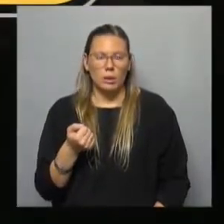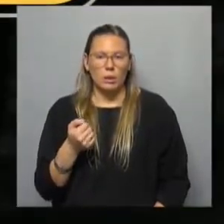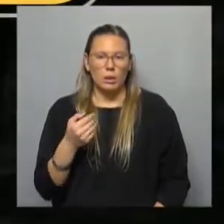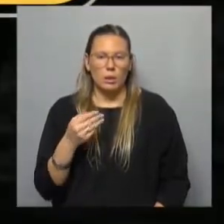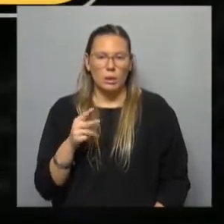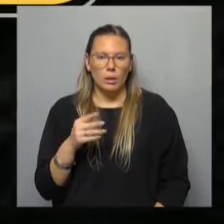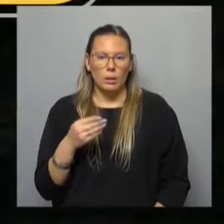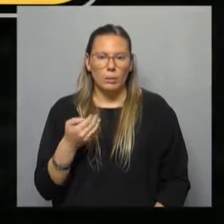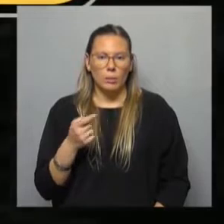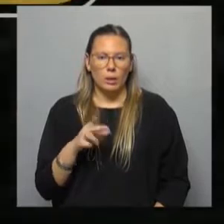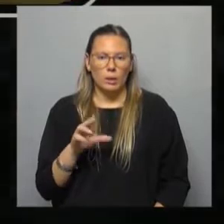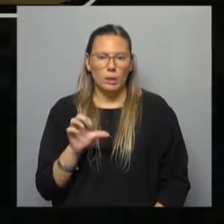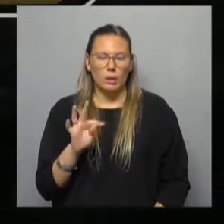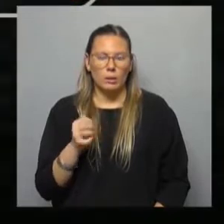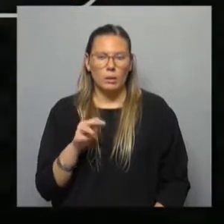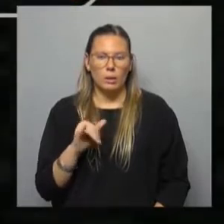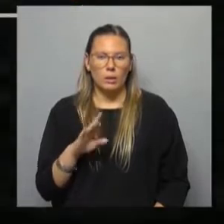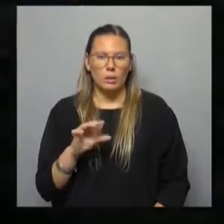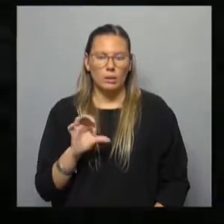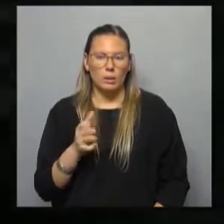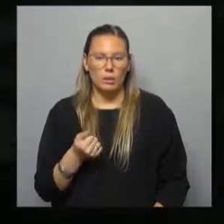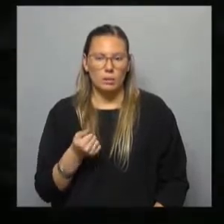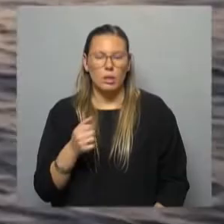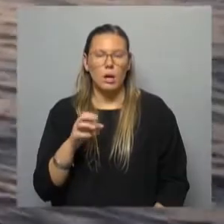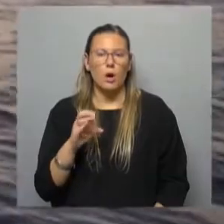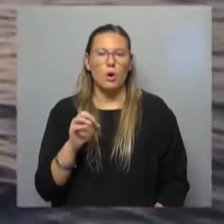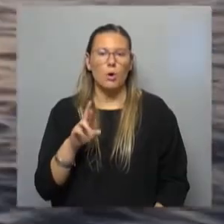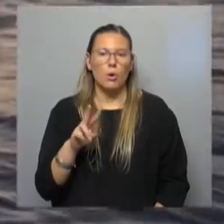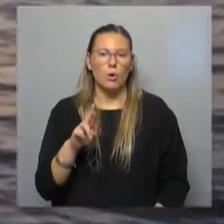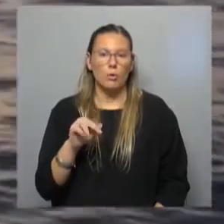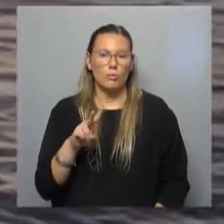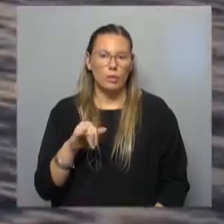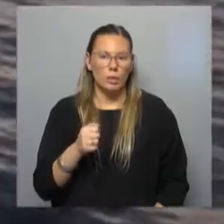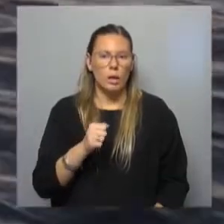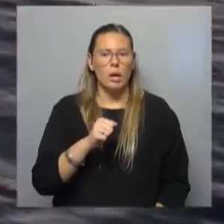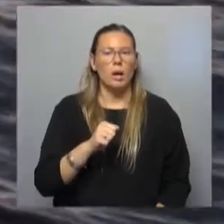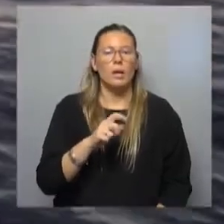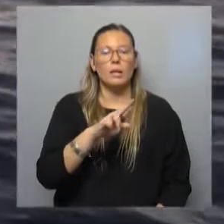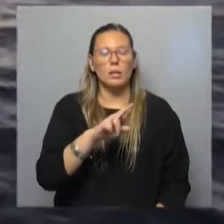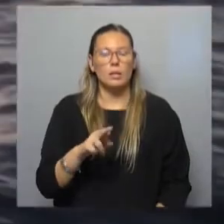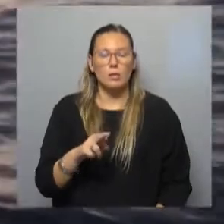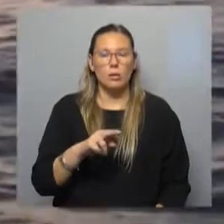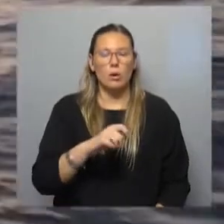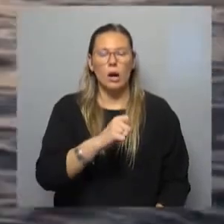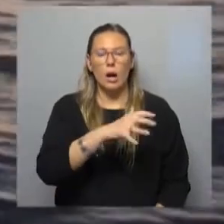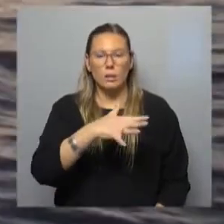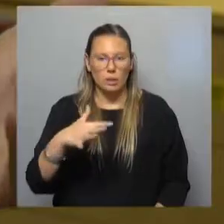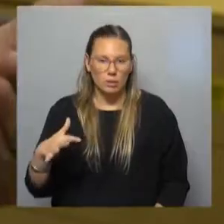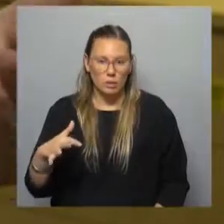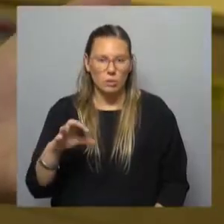bagres y tarariras. Corvina explotada en el río de la Plata y Atlántico, tararira,